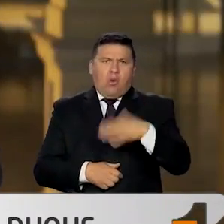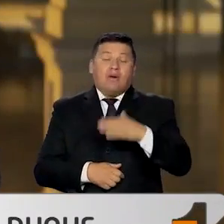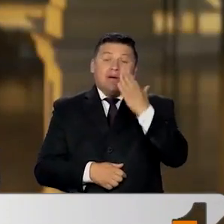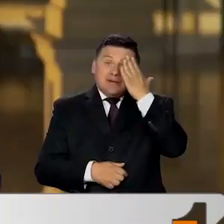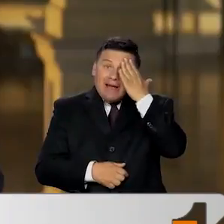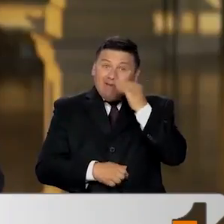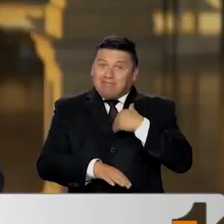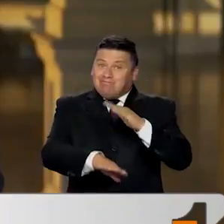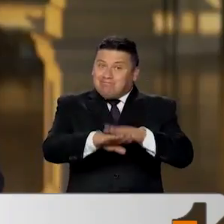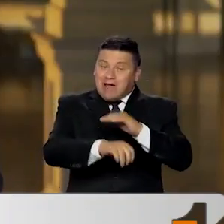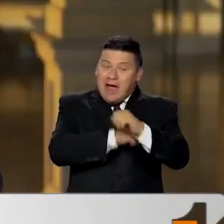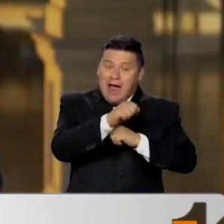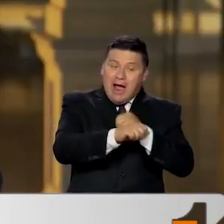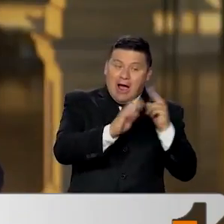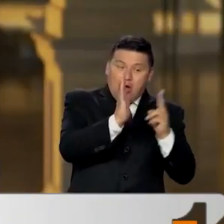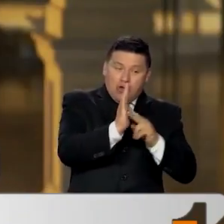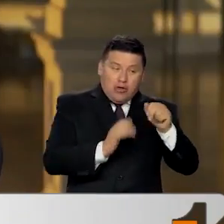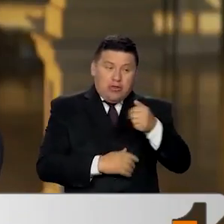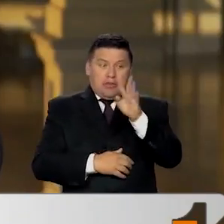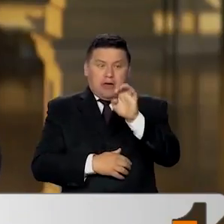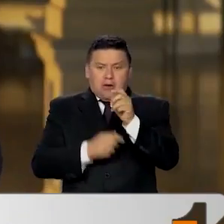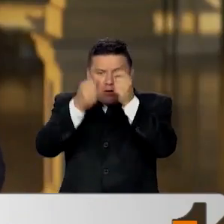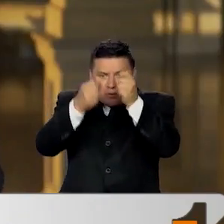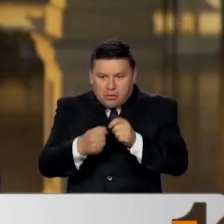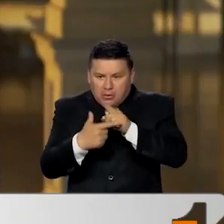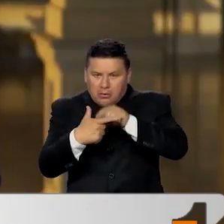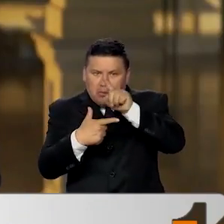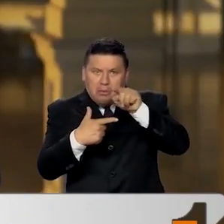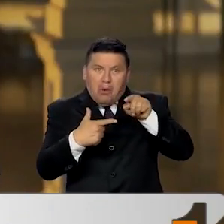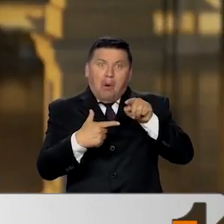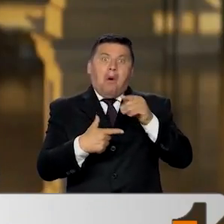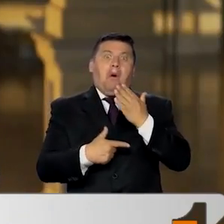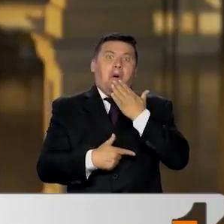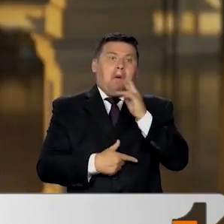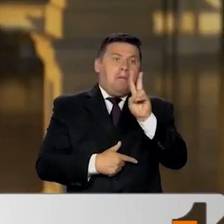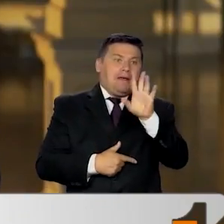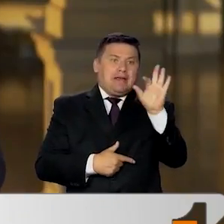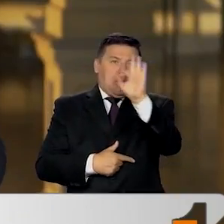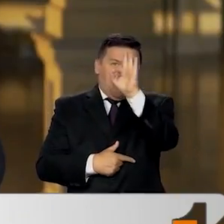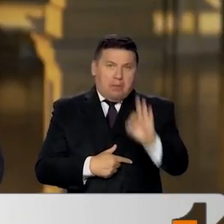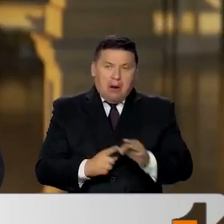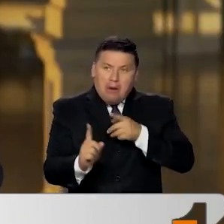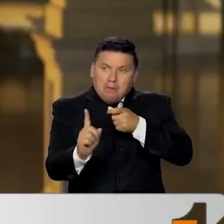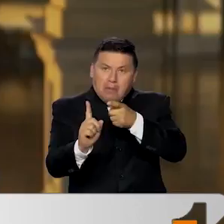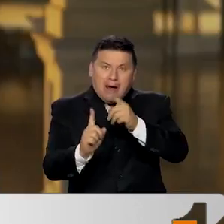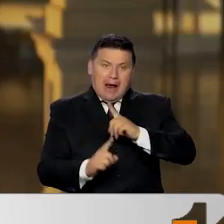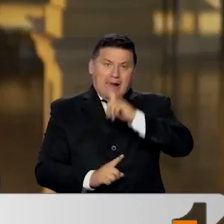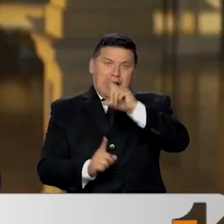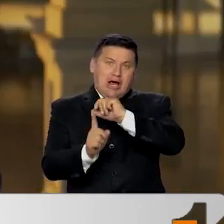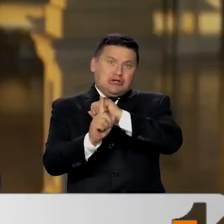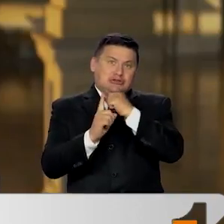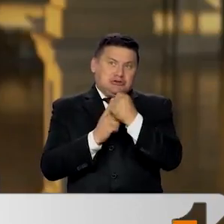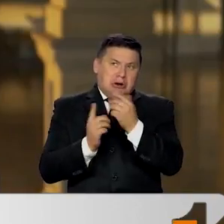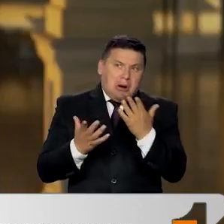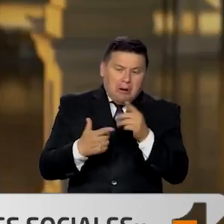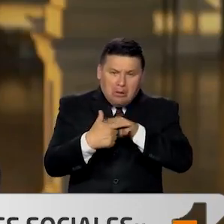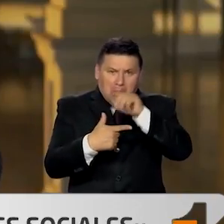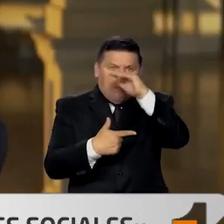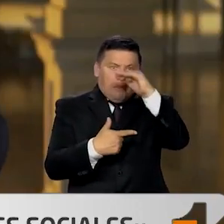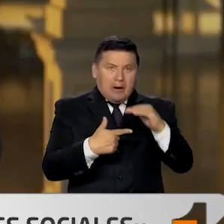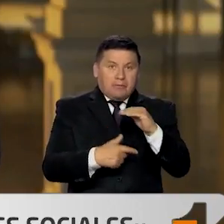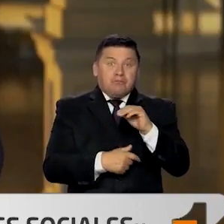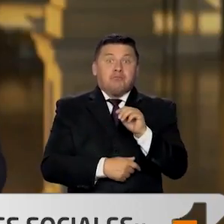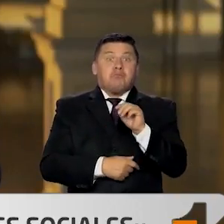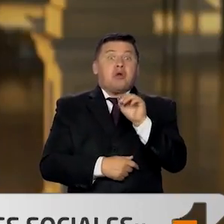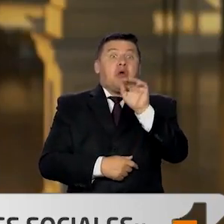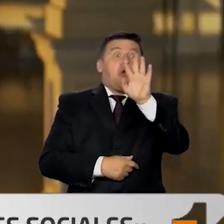que en el año 2019 tuvimos una reducción del 25% en los asesinatos de líderes sociales y